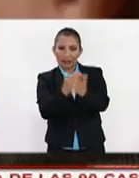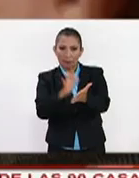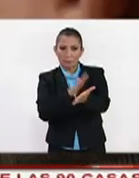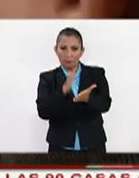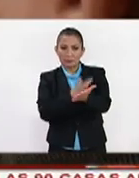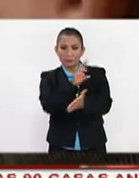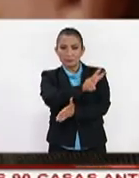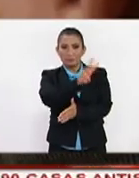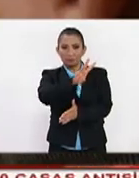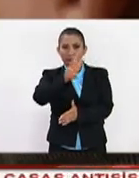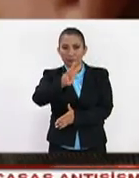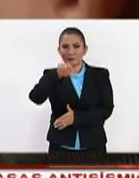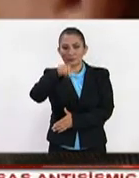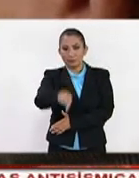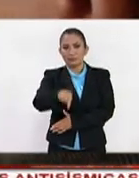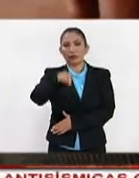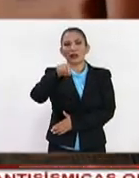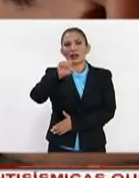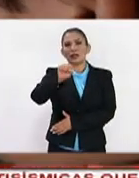página